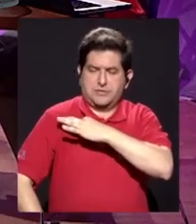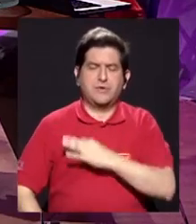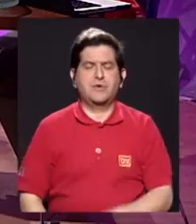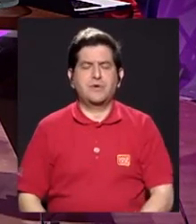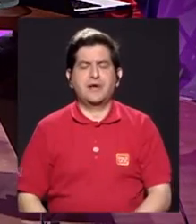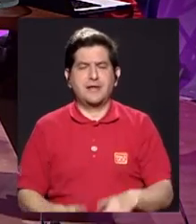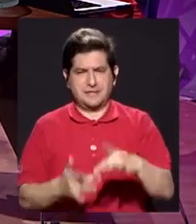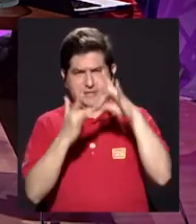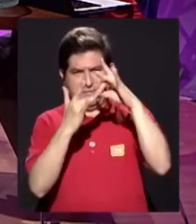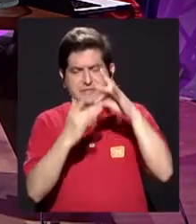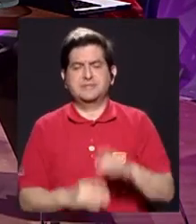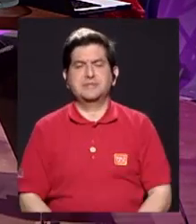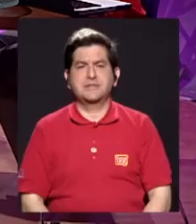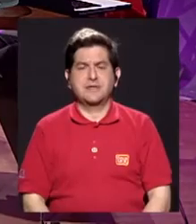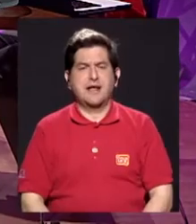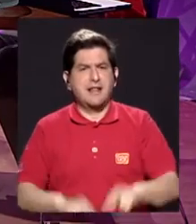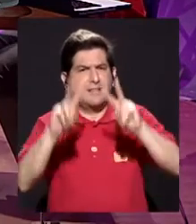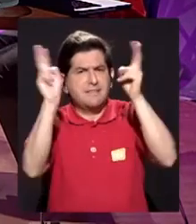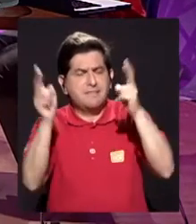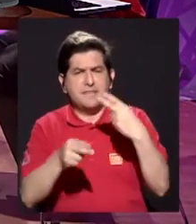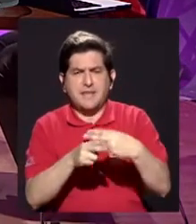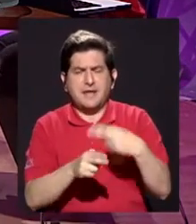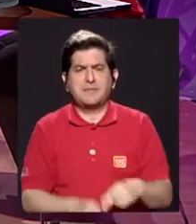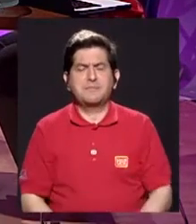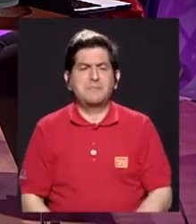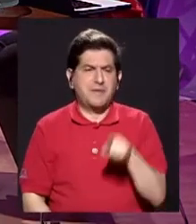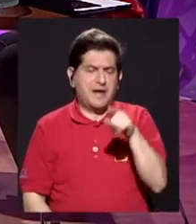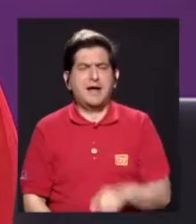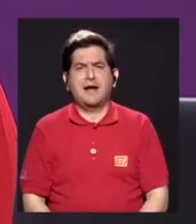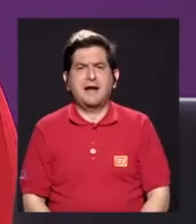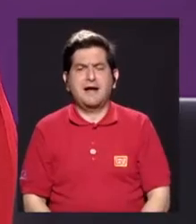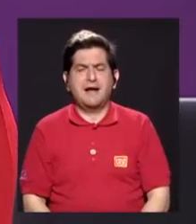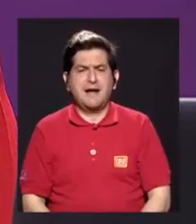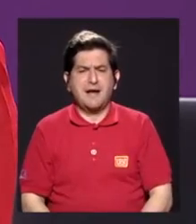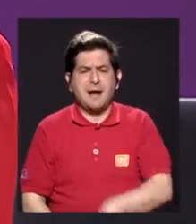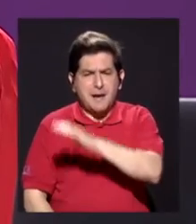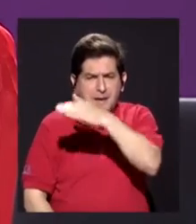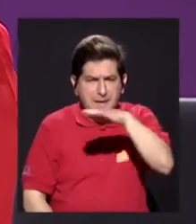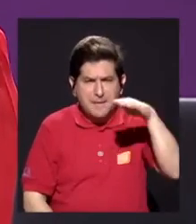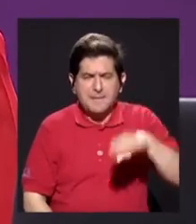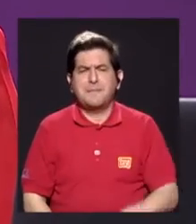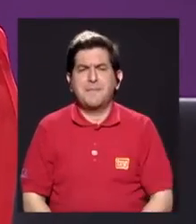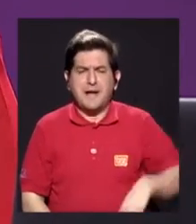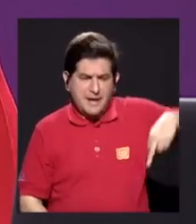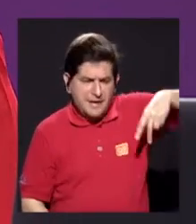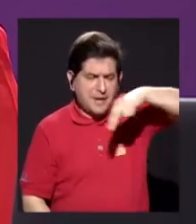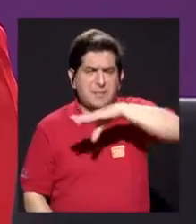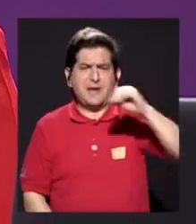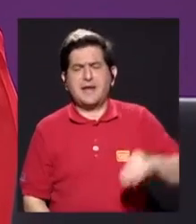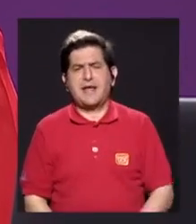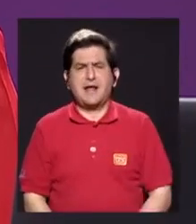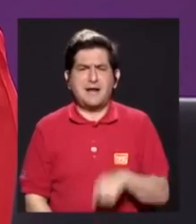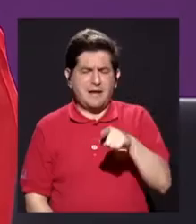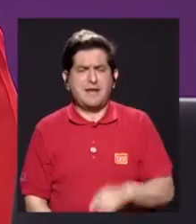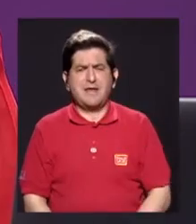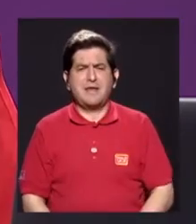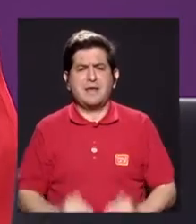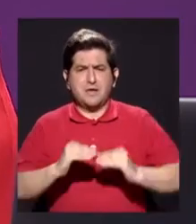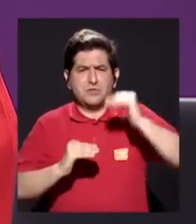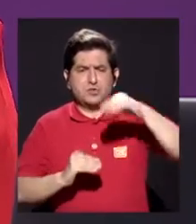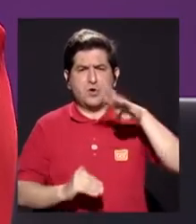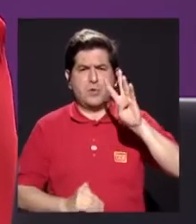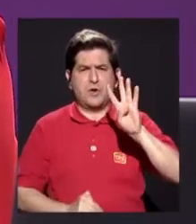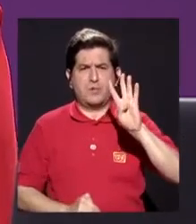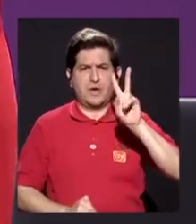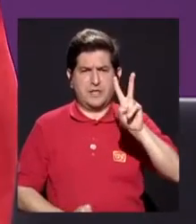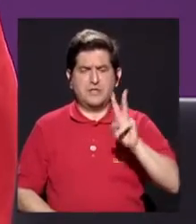¿verdad? Nuestro tema lo hemos llamado Aguas Abiertas, Senderismo y Ultramaratón, y nos preguntamos, ¿qué